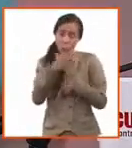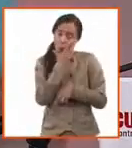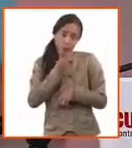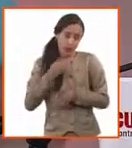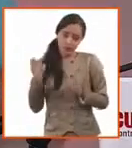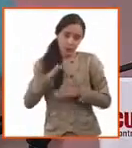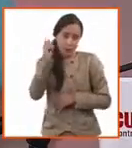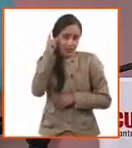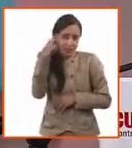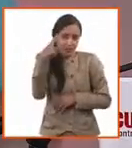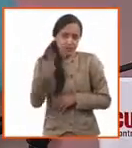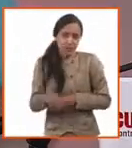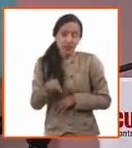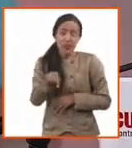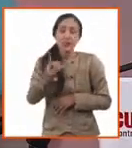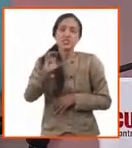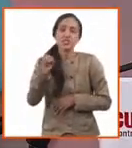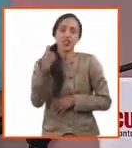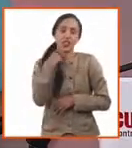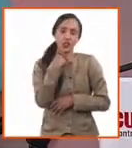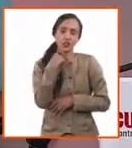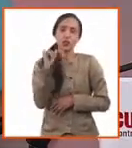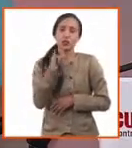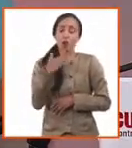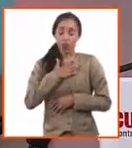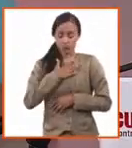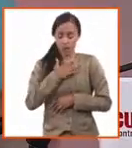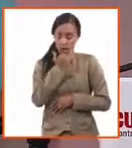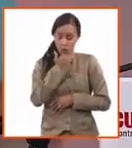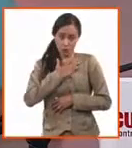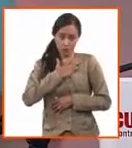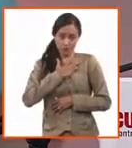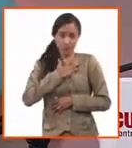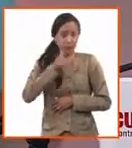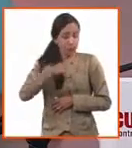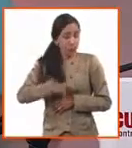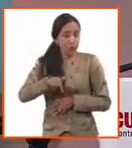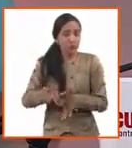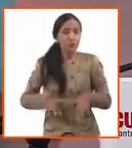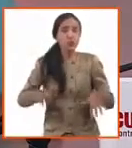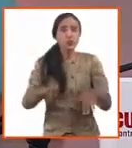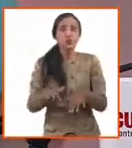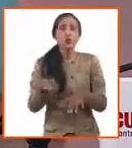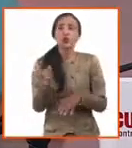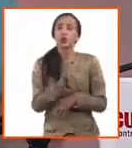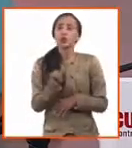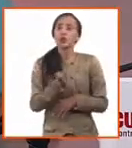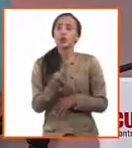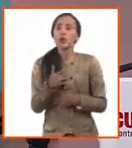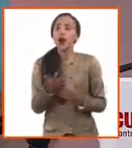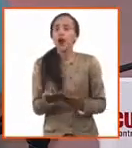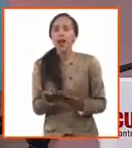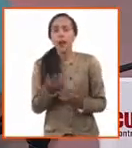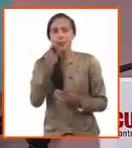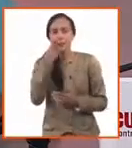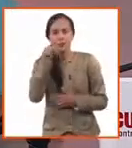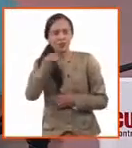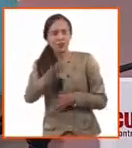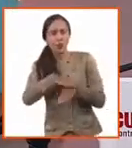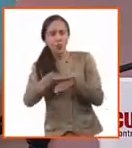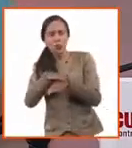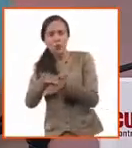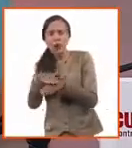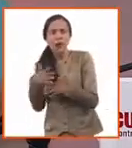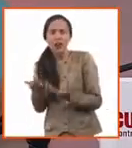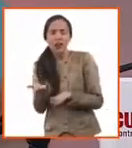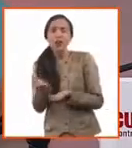60 años los acumulados también de errores propios se ven desde otra perspectiva y los efectos también de las crisis se